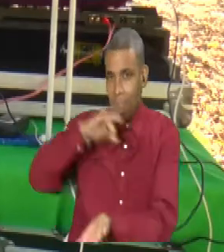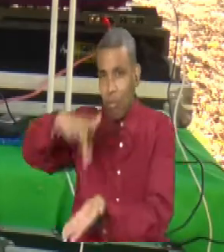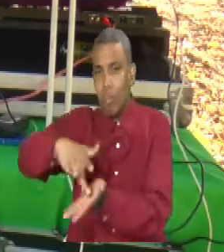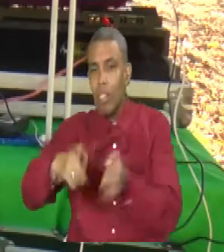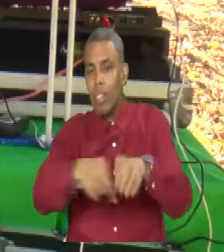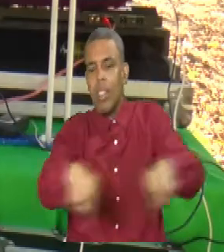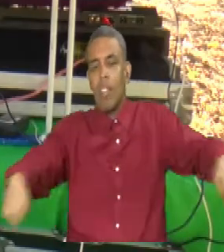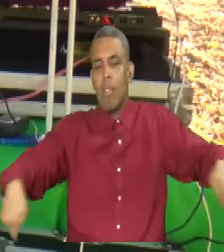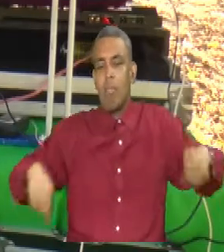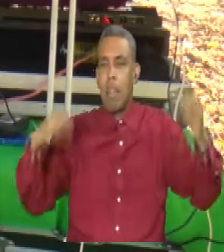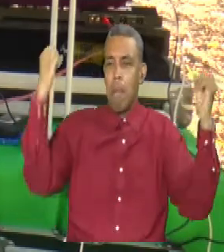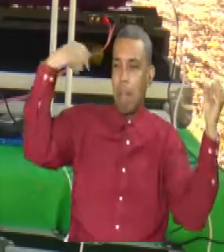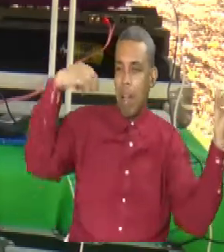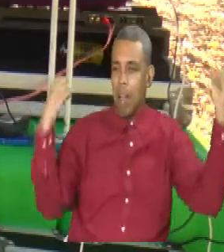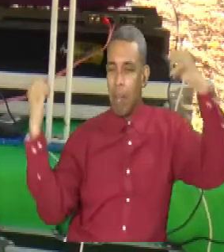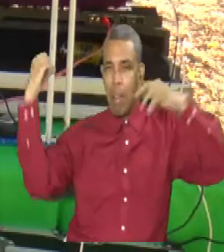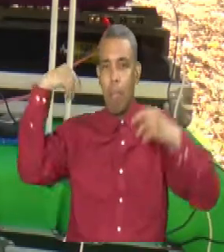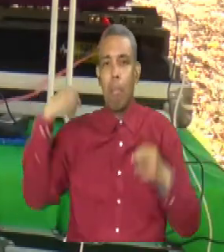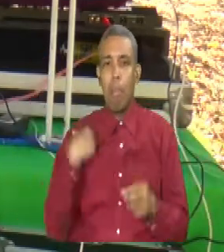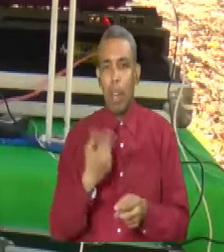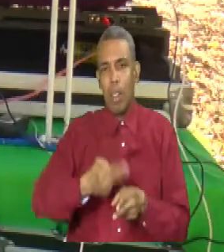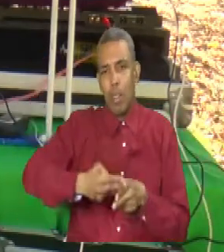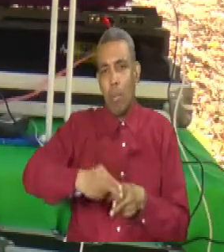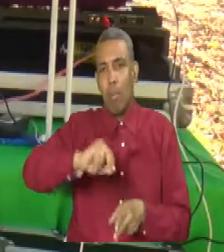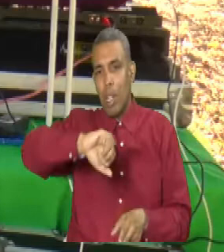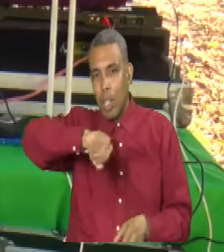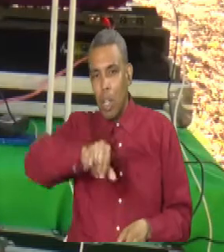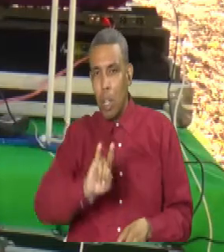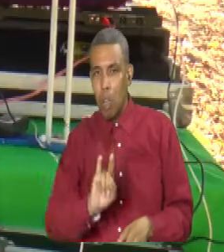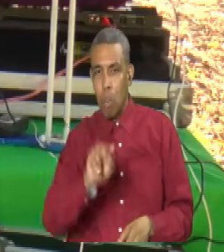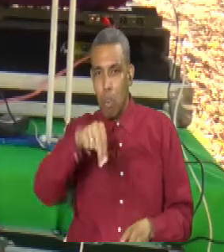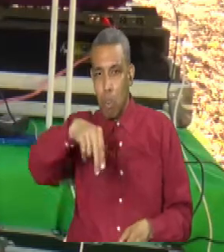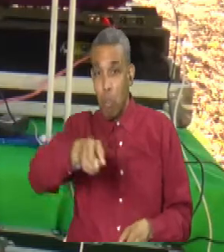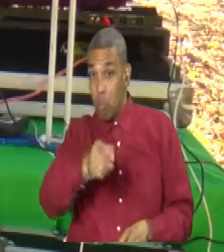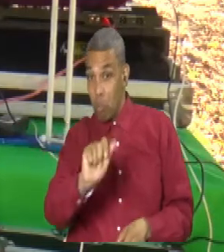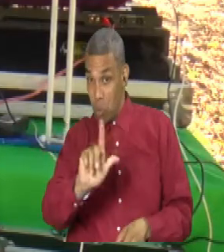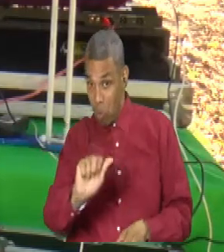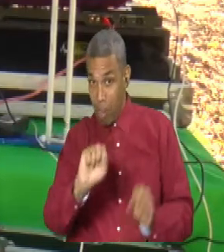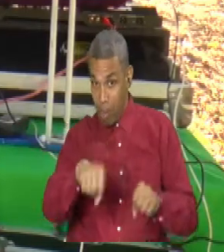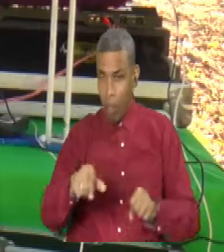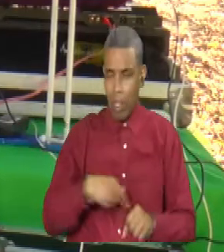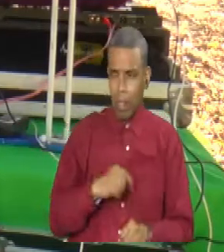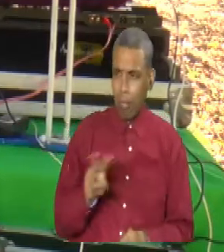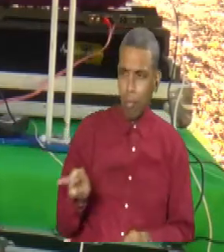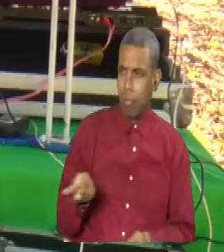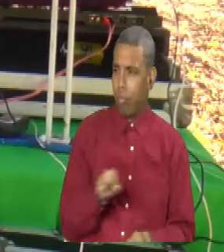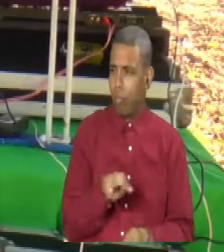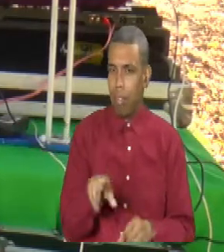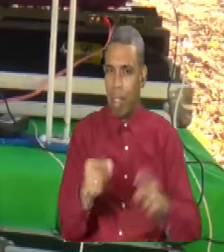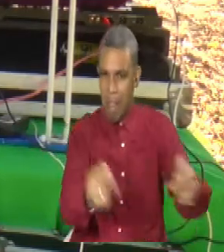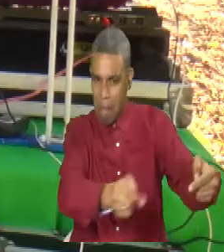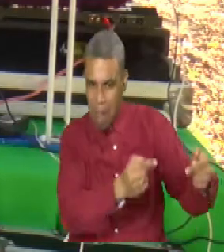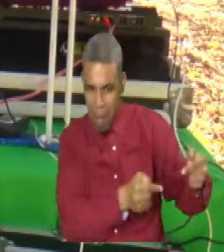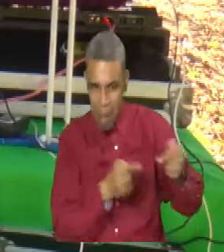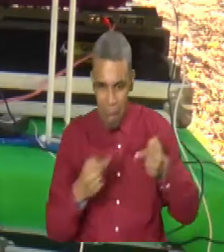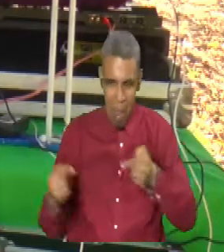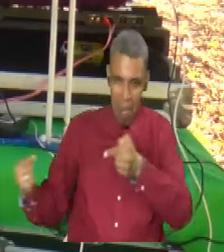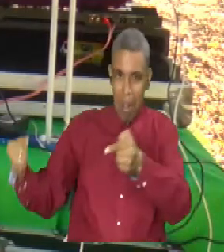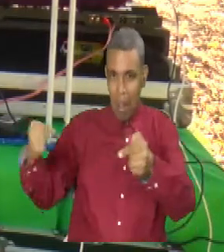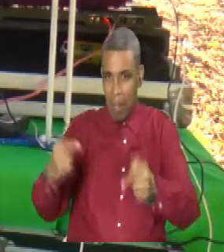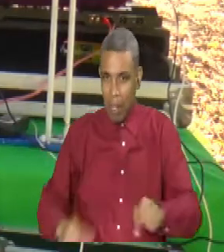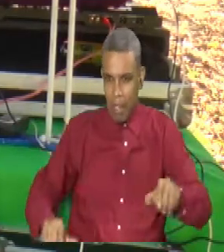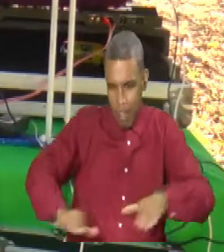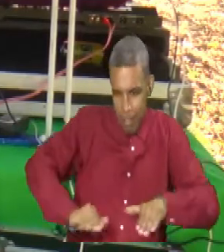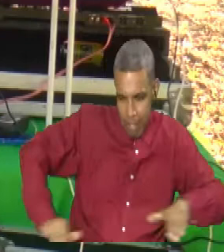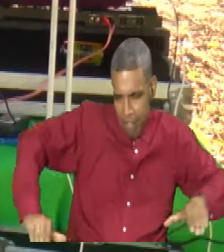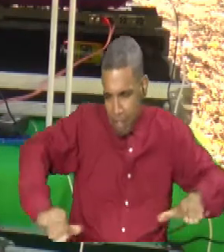allí en la discoteca La Jungla, en donde veremos a los grandes exponentes de la vida nocturna a través de esas mezclas que